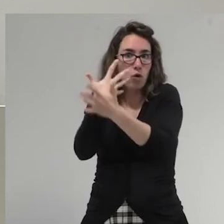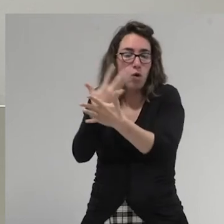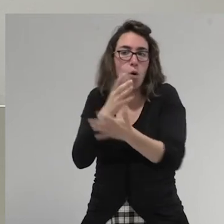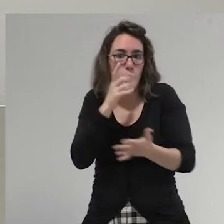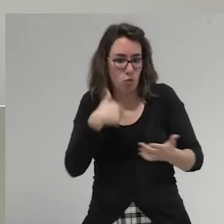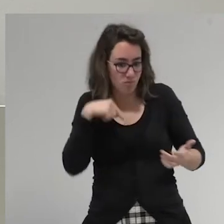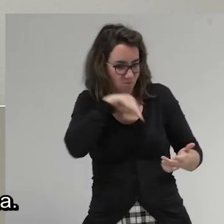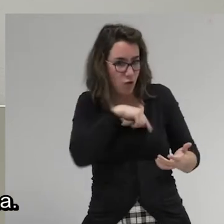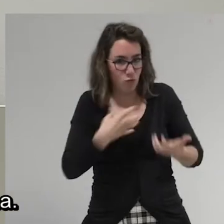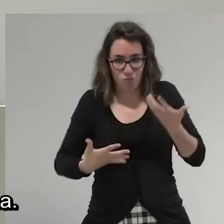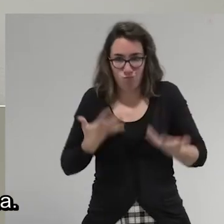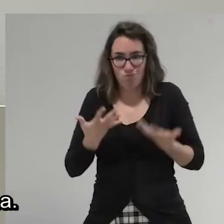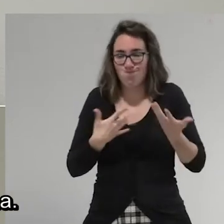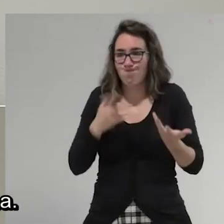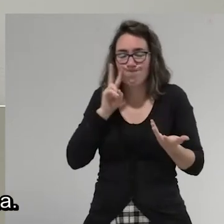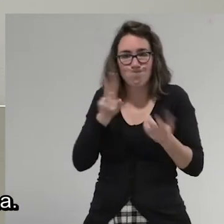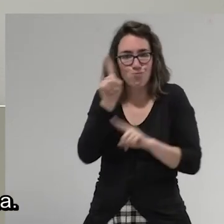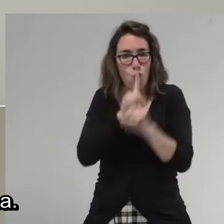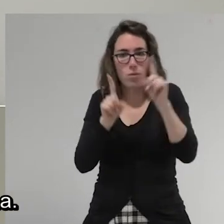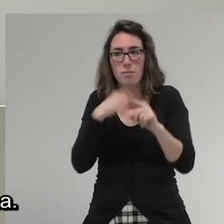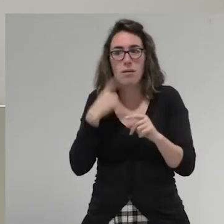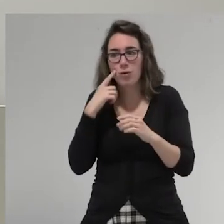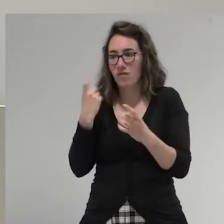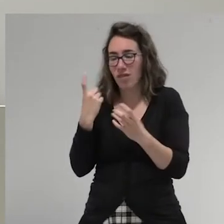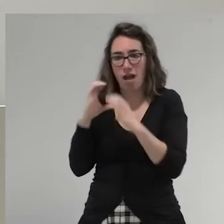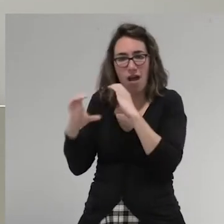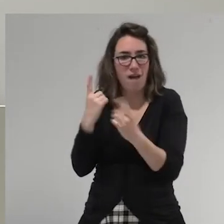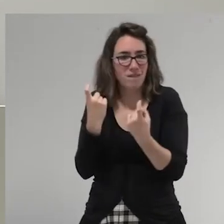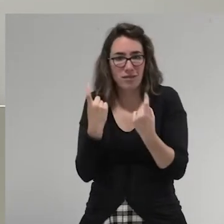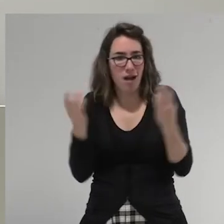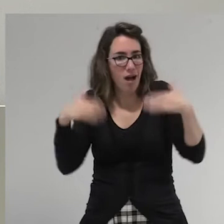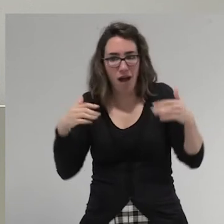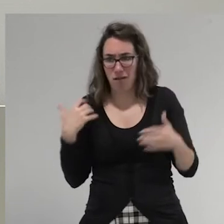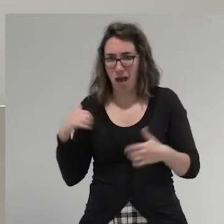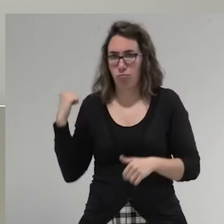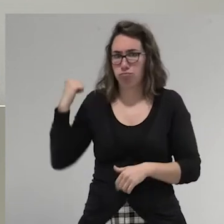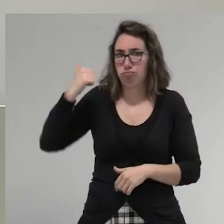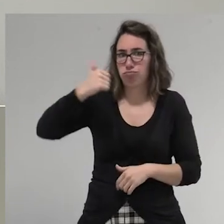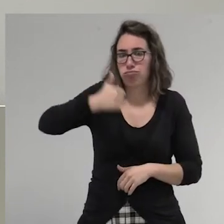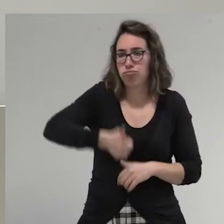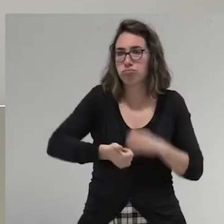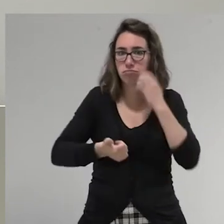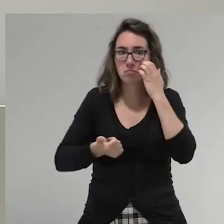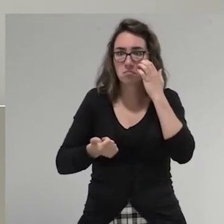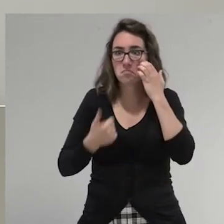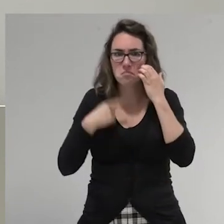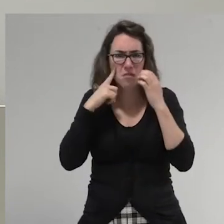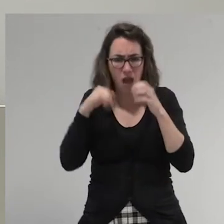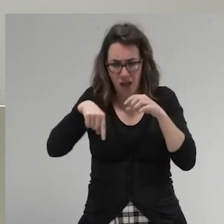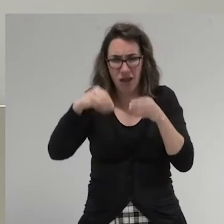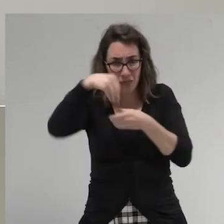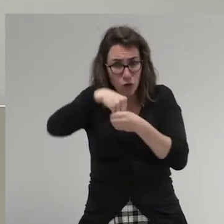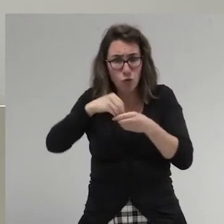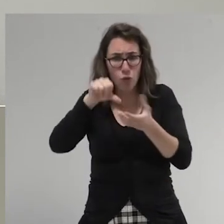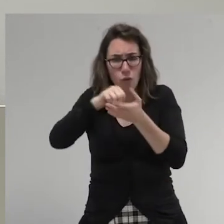con esto. Es que no veo, yo no veo comunicación ninguna. Van pasando los años y aquí hay getos impresionantes,